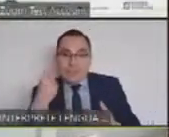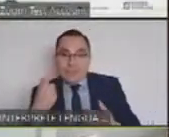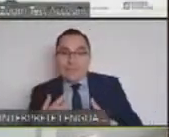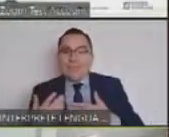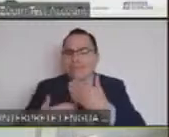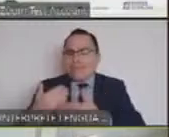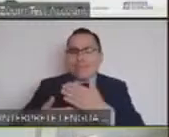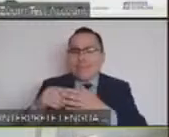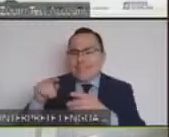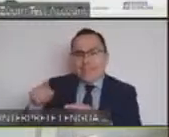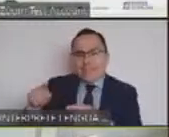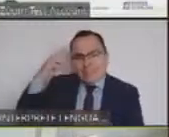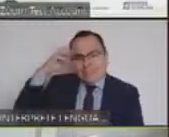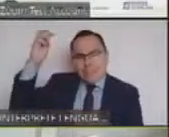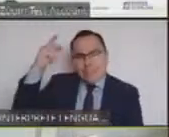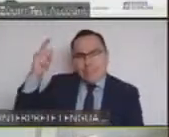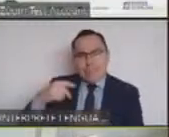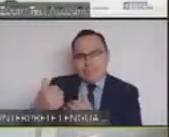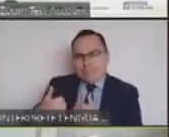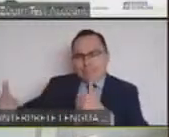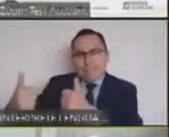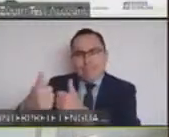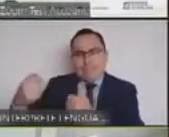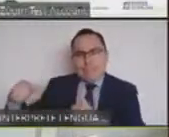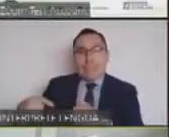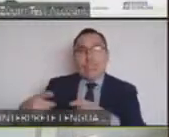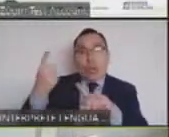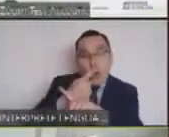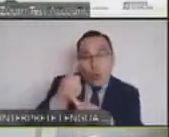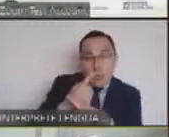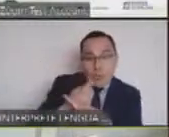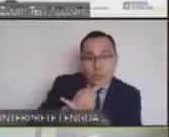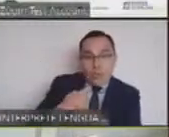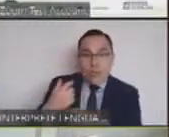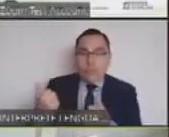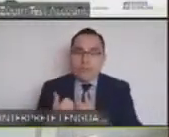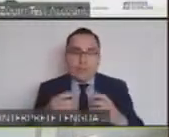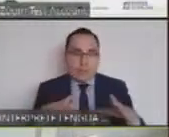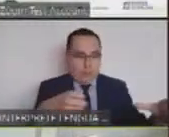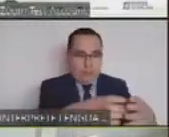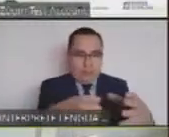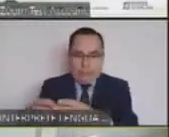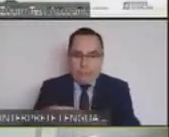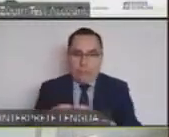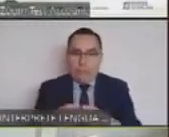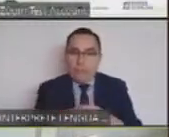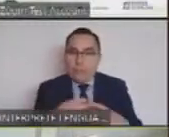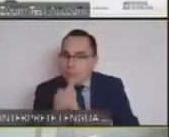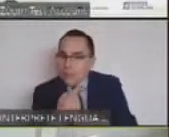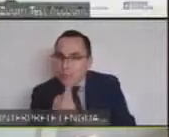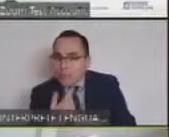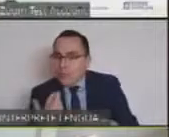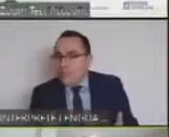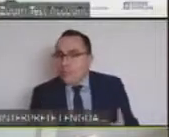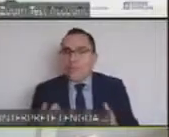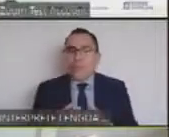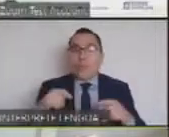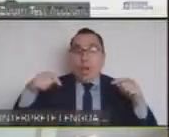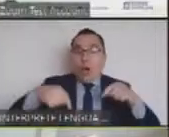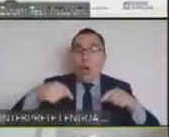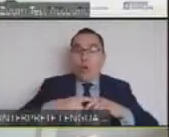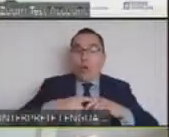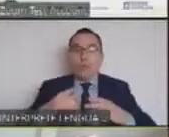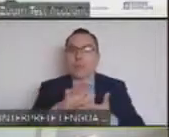Esta iniciativa está siendo conversada con los distintos gremios. Además, se acordó mantener un mecanismo